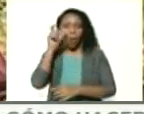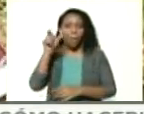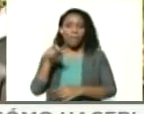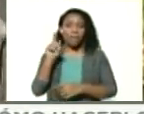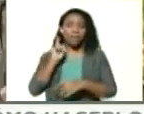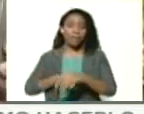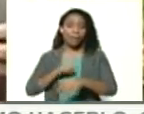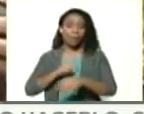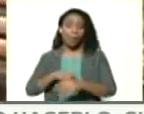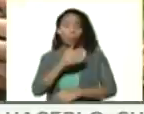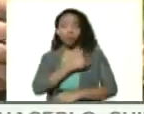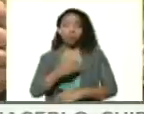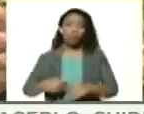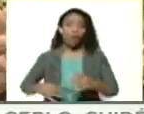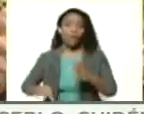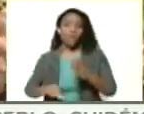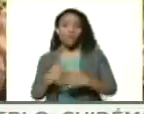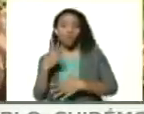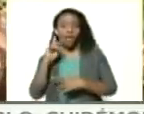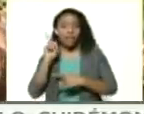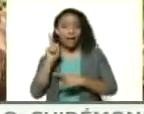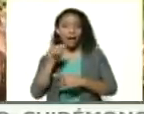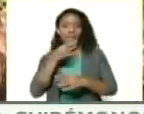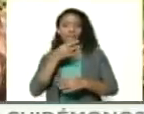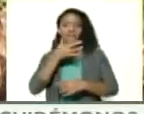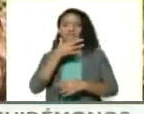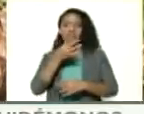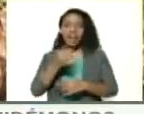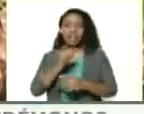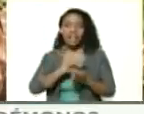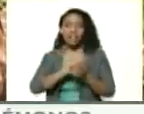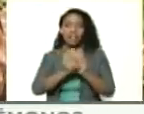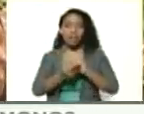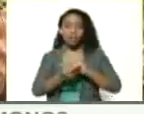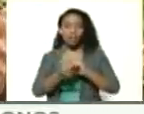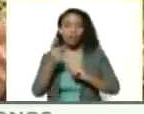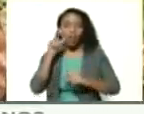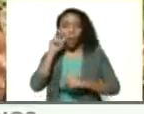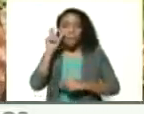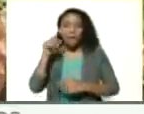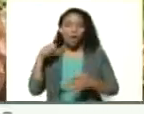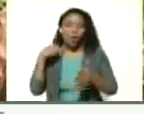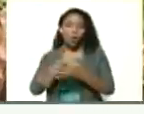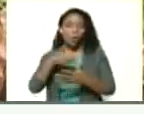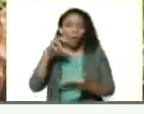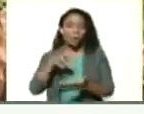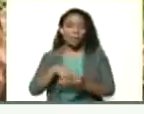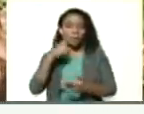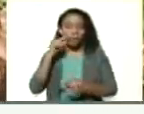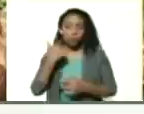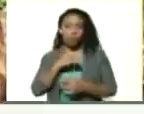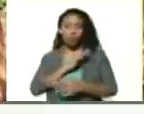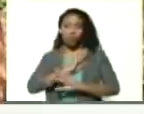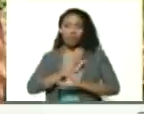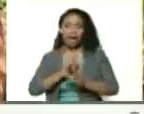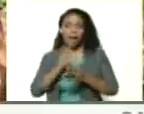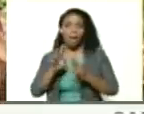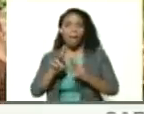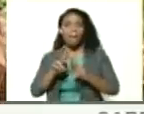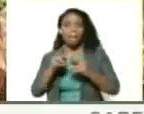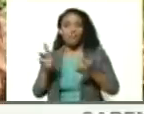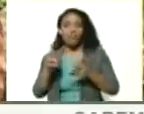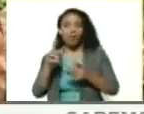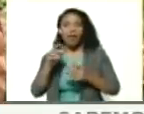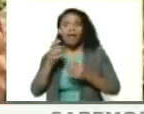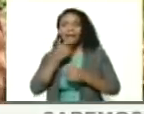tiempos de presidente de Fundayacucho me facilitó la traducción del libro Abril Golpe Adentro, y ya hoy lo tenemos disponible en inglés.